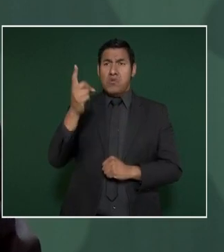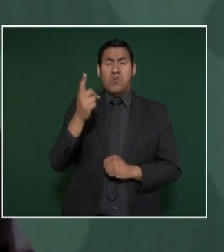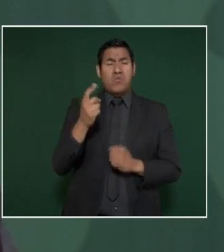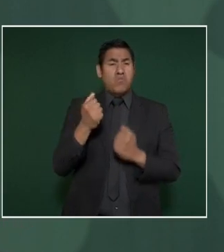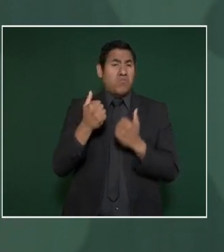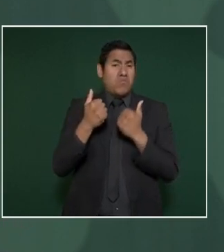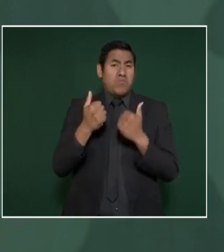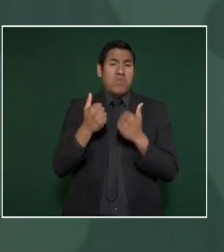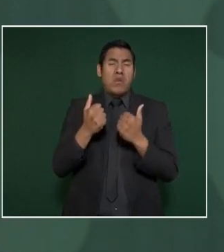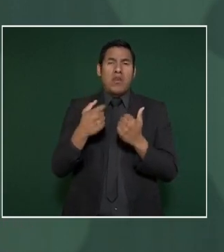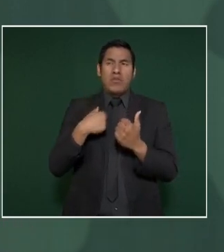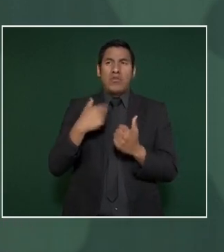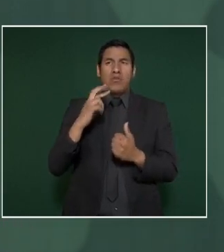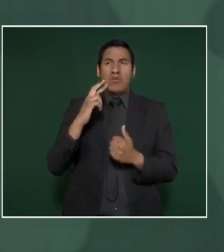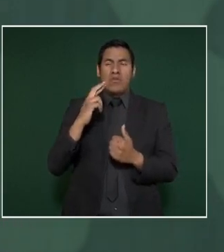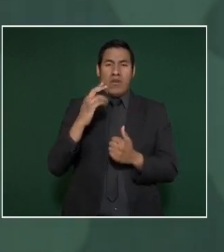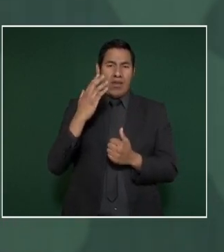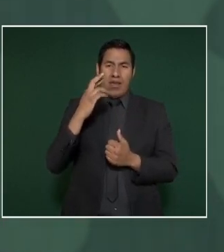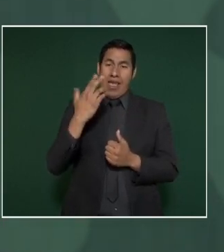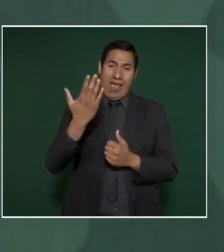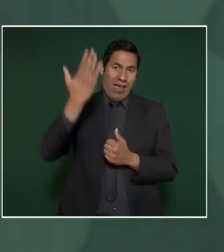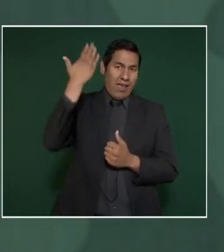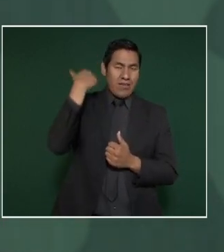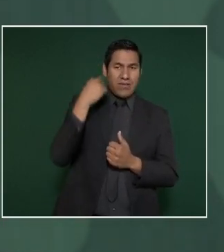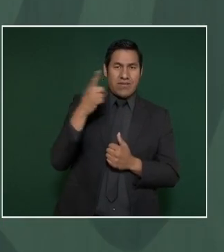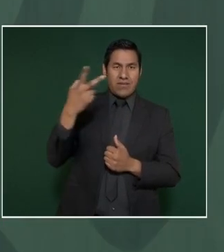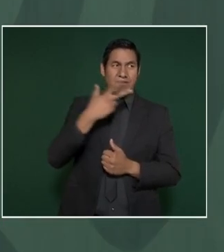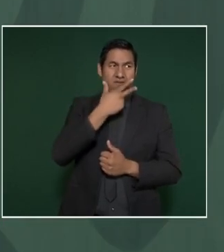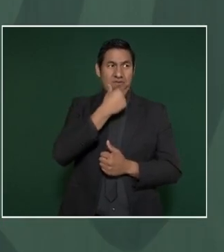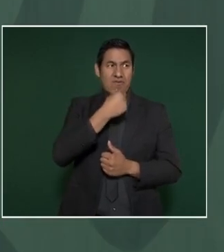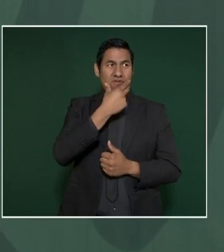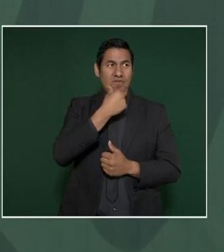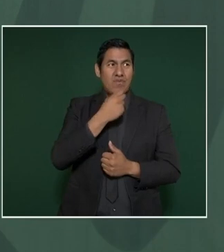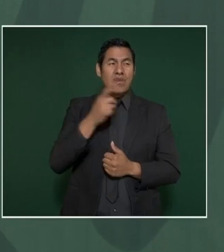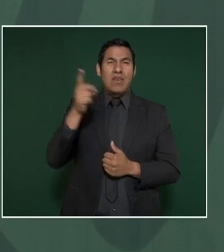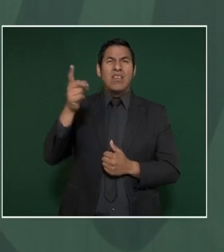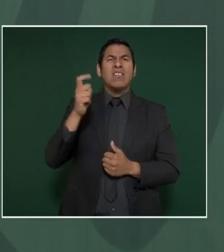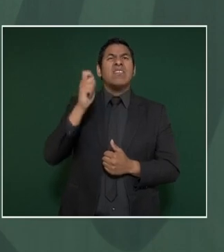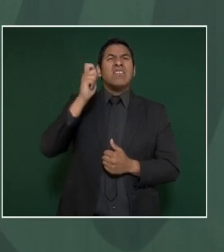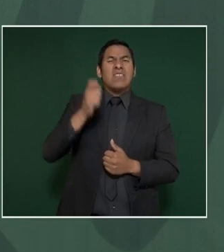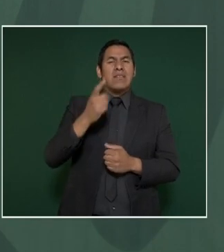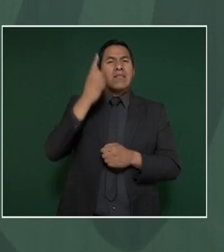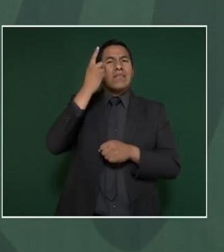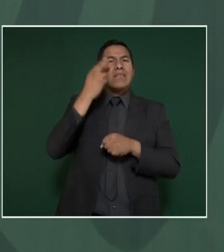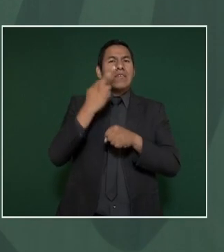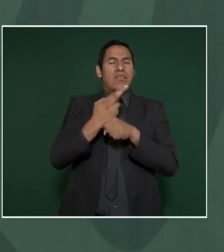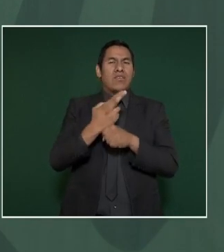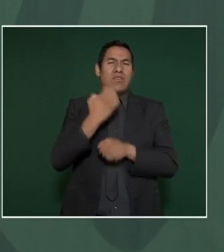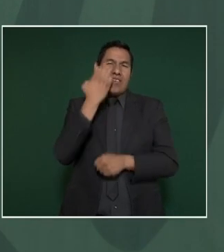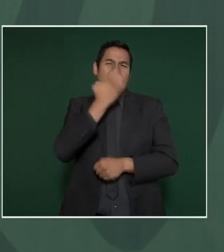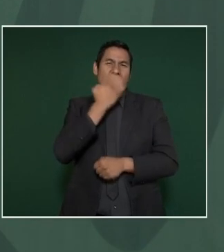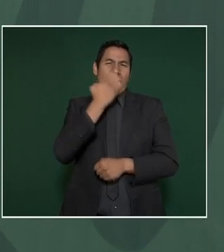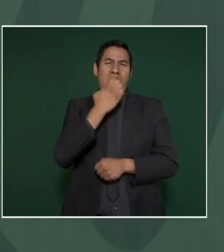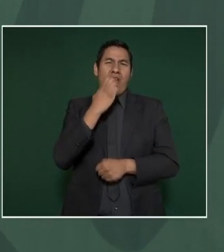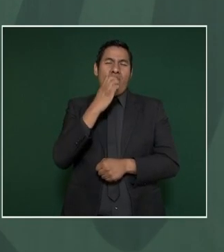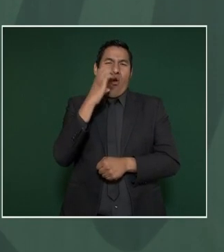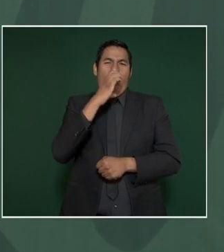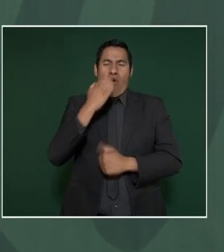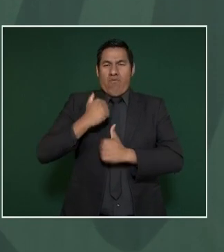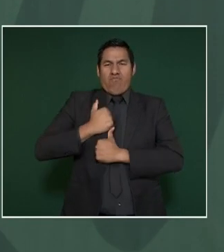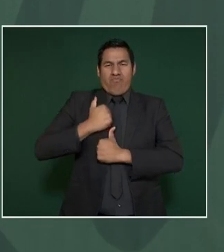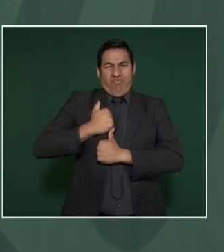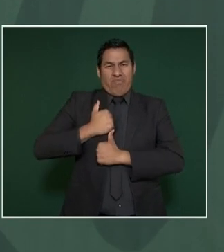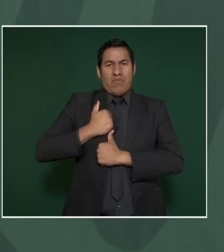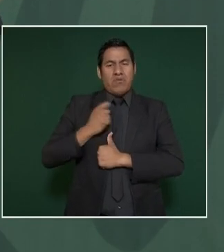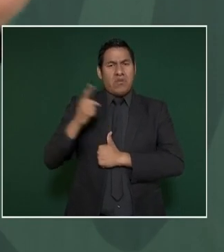fue entre otras cosas director del colegio militar Entonces si se trata